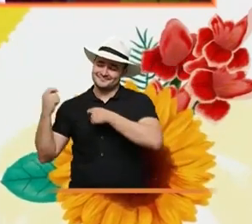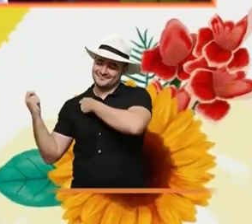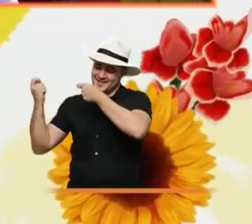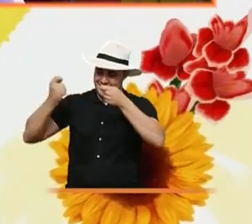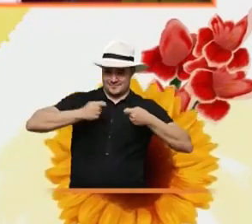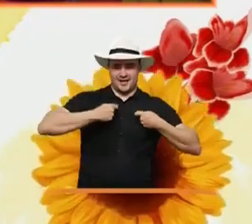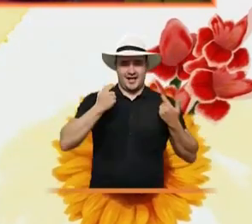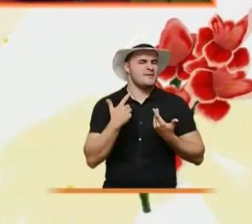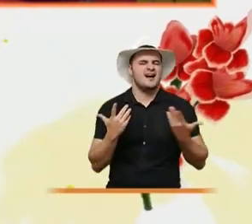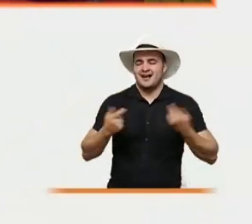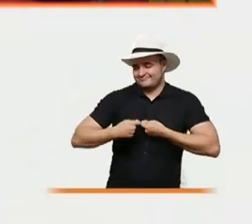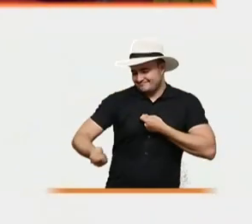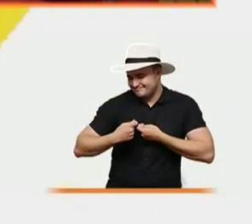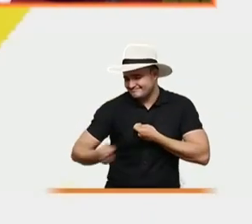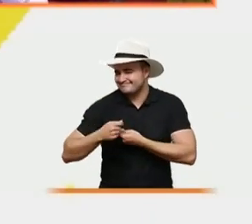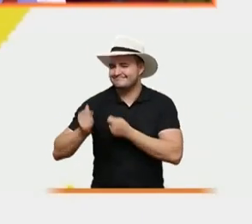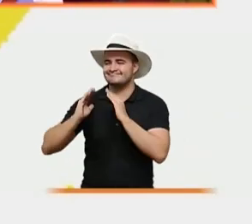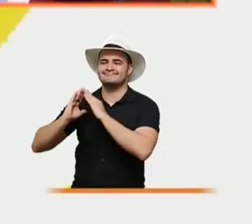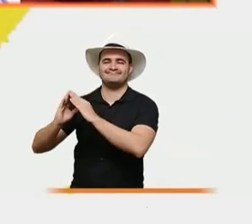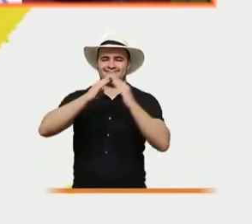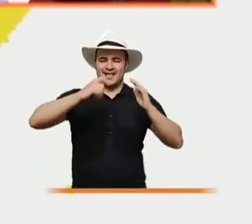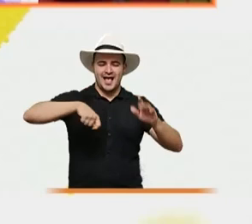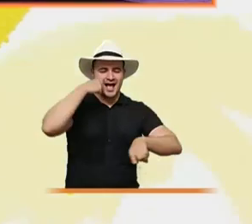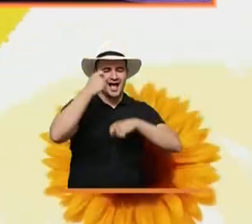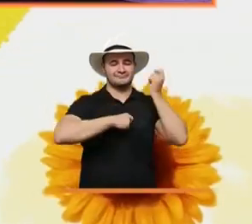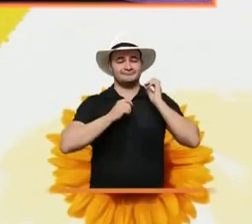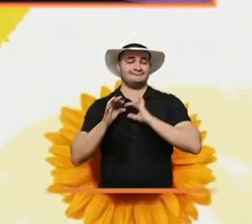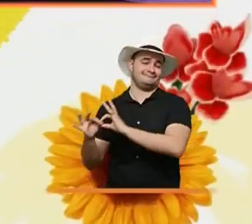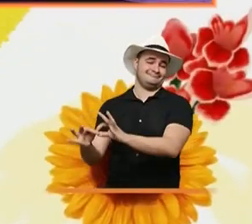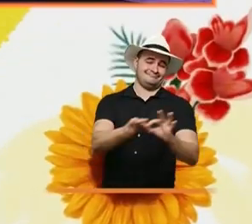comer adentro una cuchara